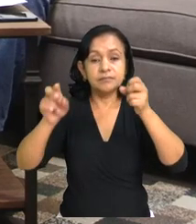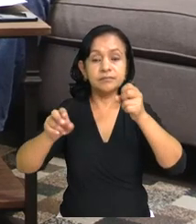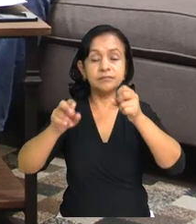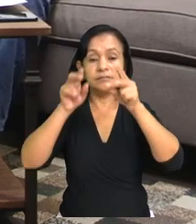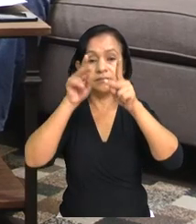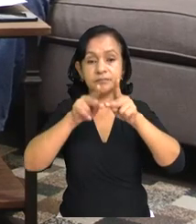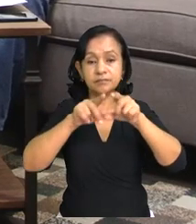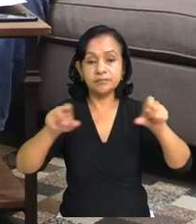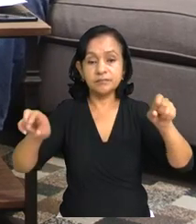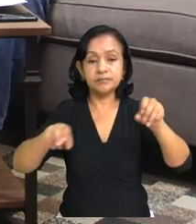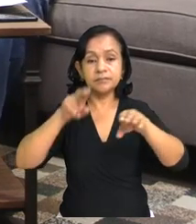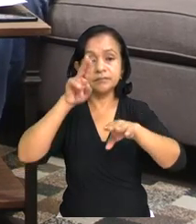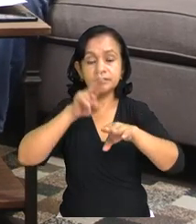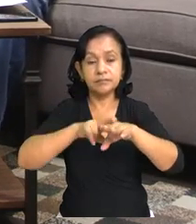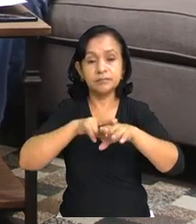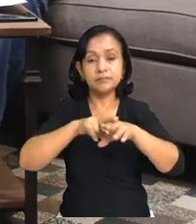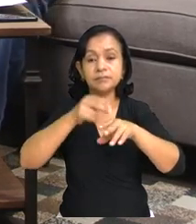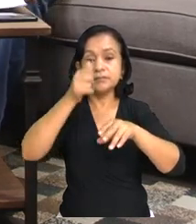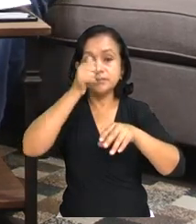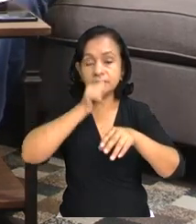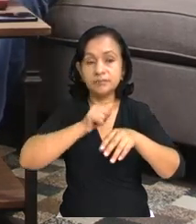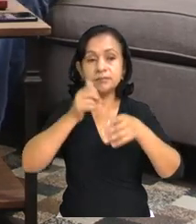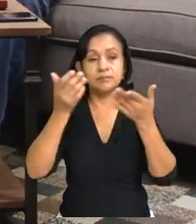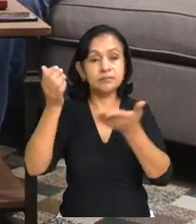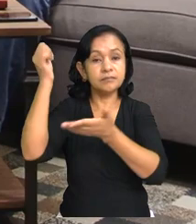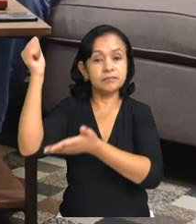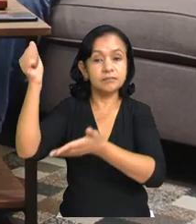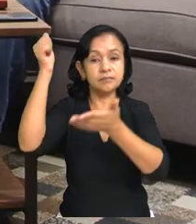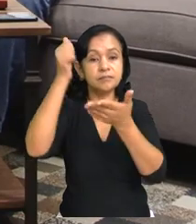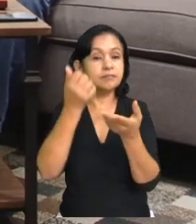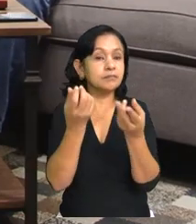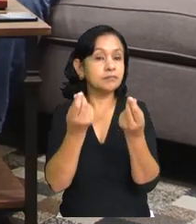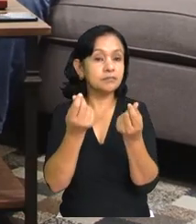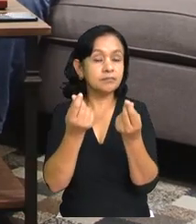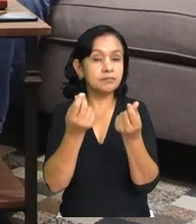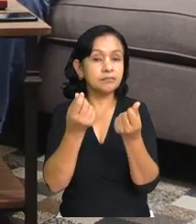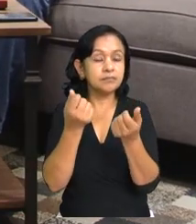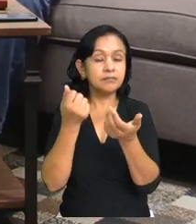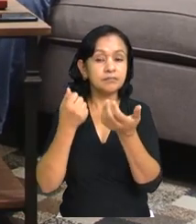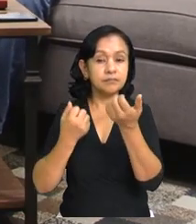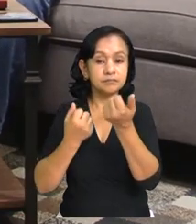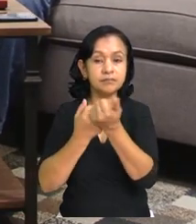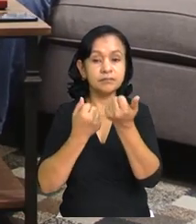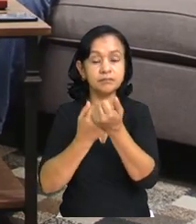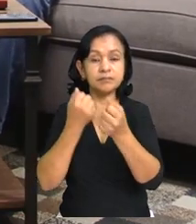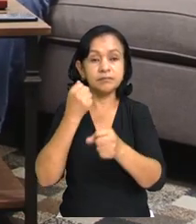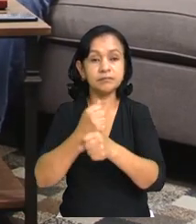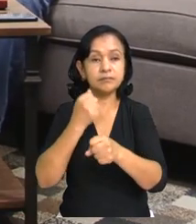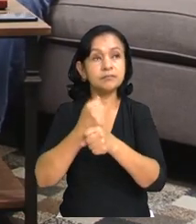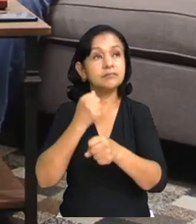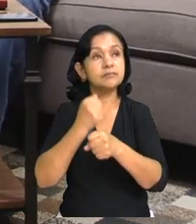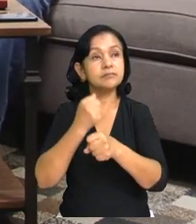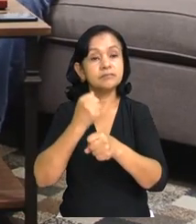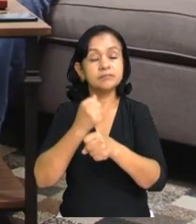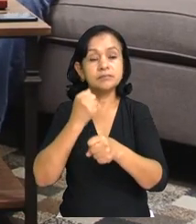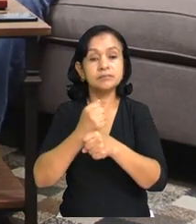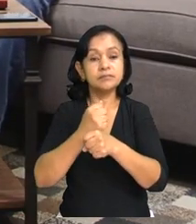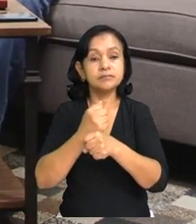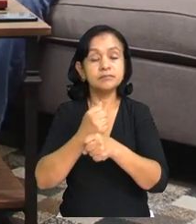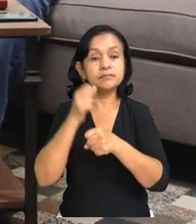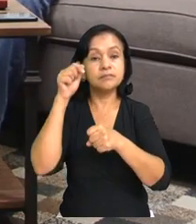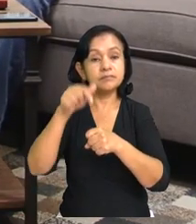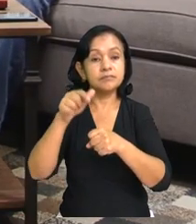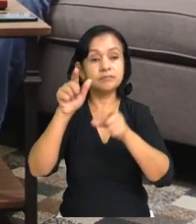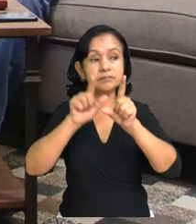Recursos Hídricos y con qué fondo y cooperantes están trabajando, porque entiendo que también están en